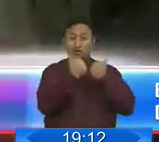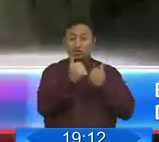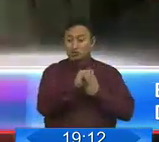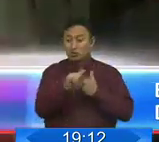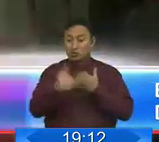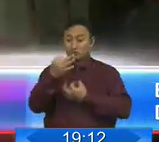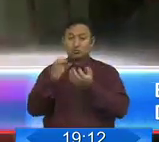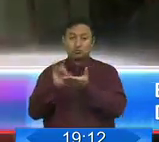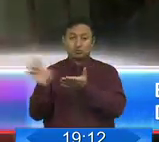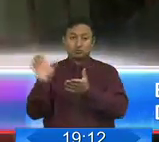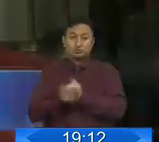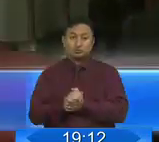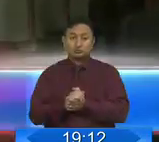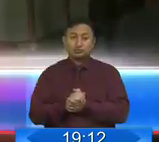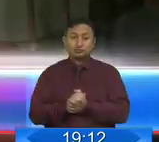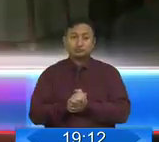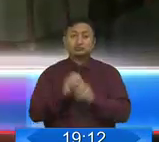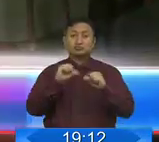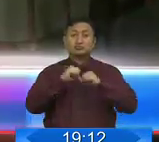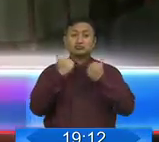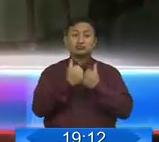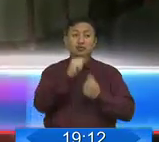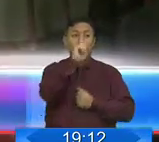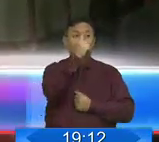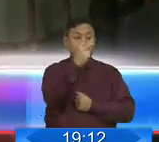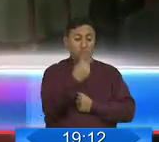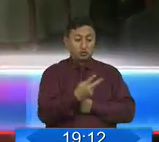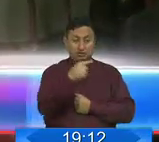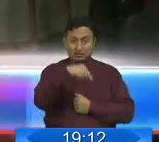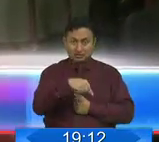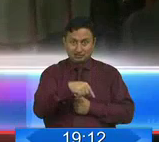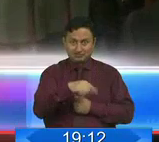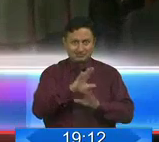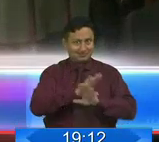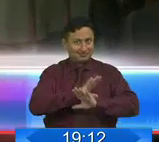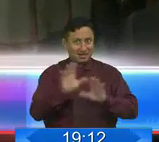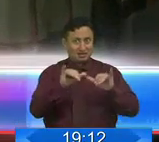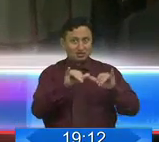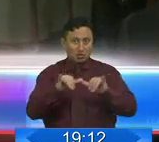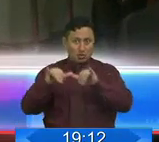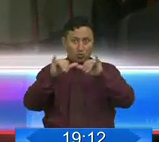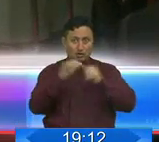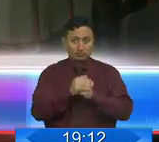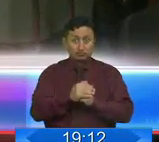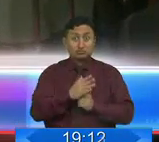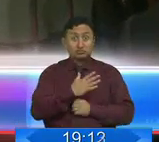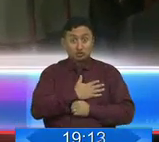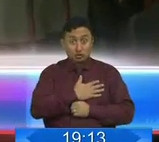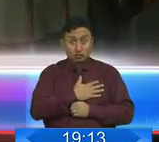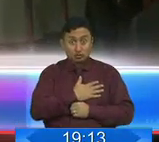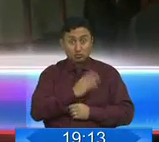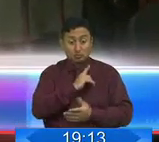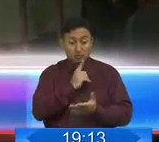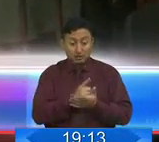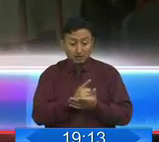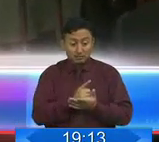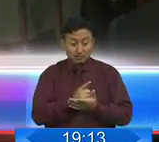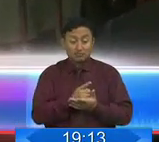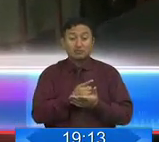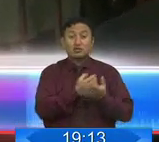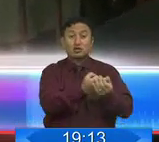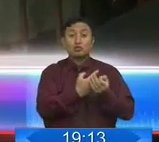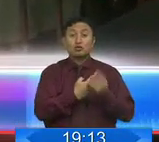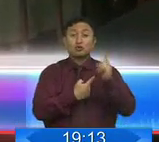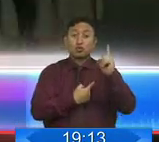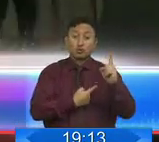hay asambleístas ni de primera ni de segunda en este pleno. Por tanto, yo le creo mucho más al informe de minoría